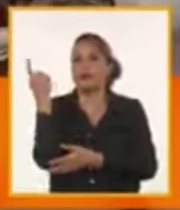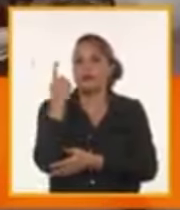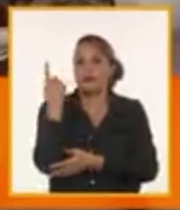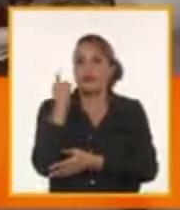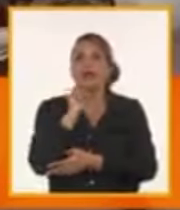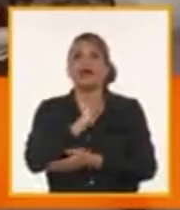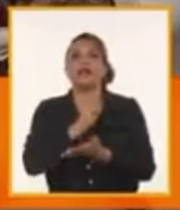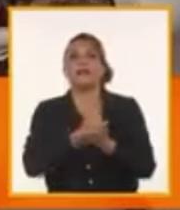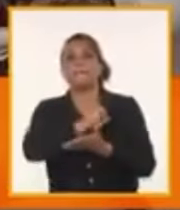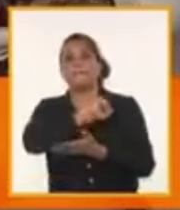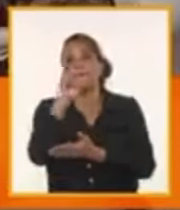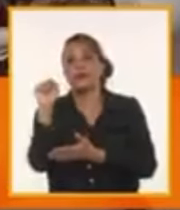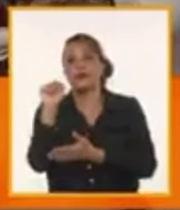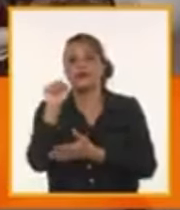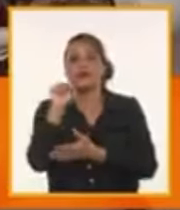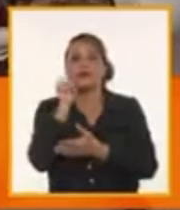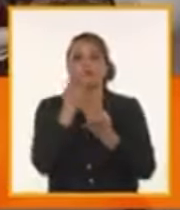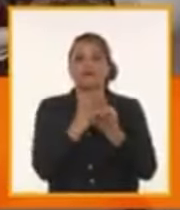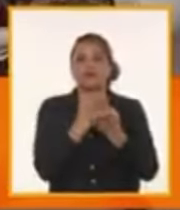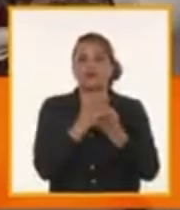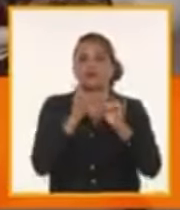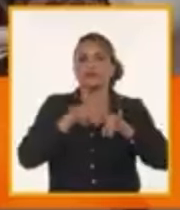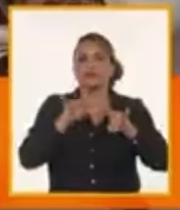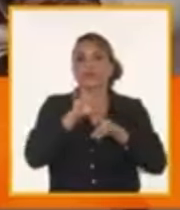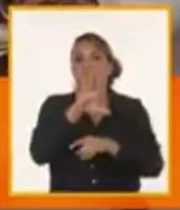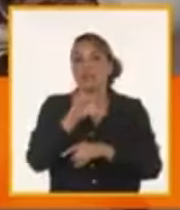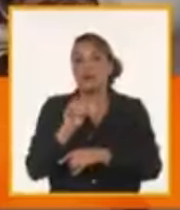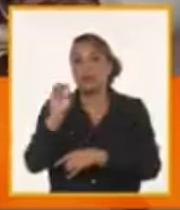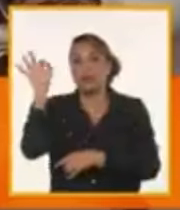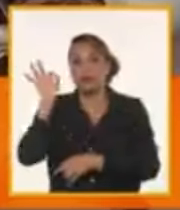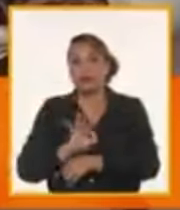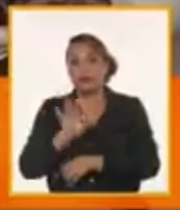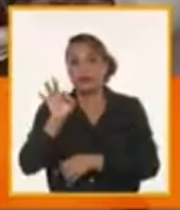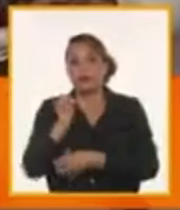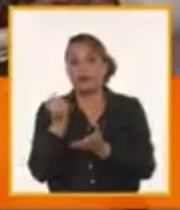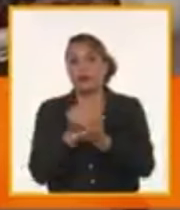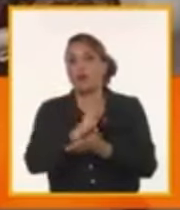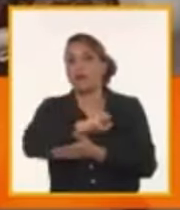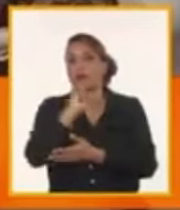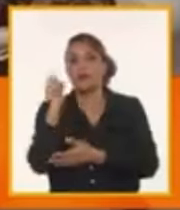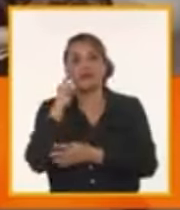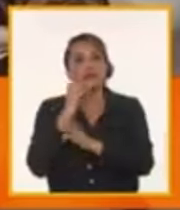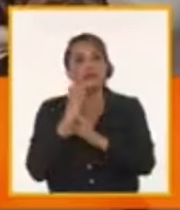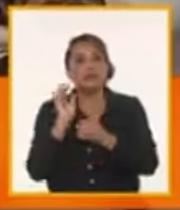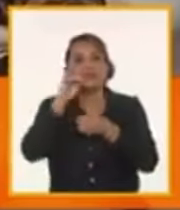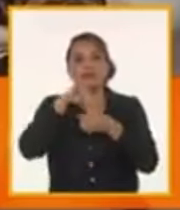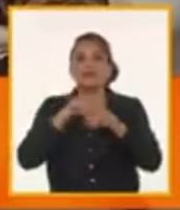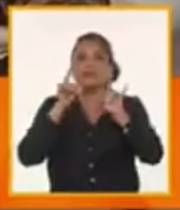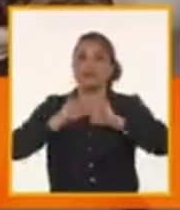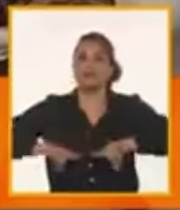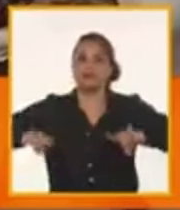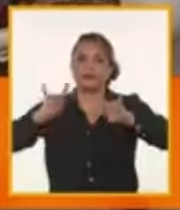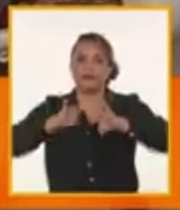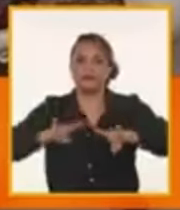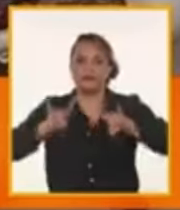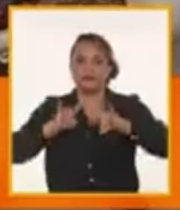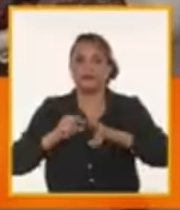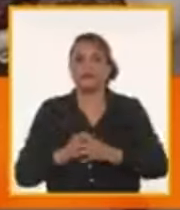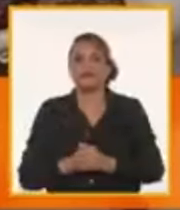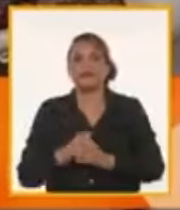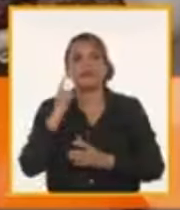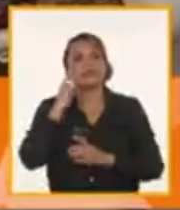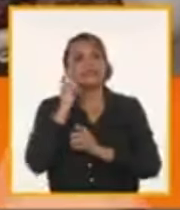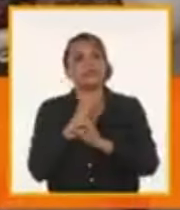premios academia prácticamente el 50% de los premios academias de ciencias universidad son de las universidades las entidades de ciencia tecnología e